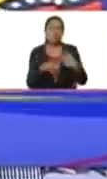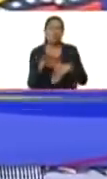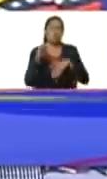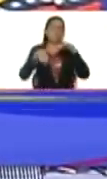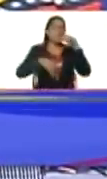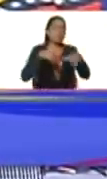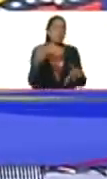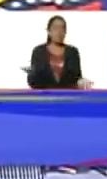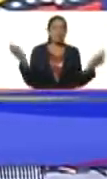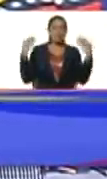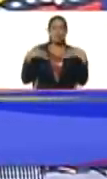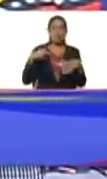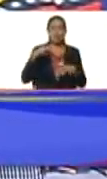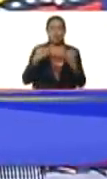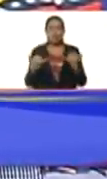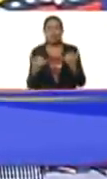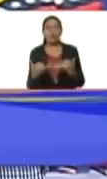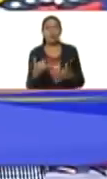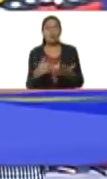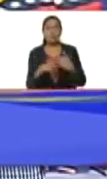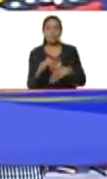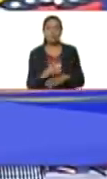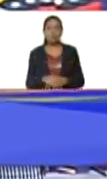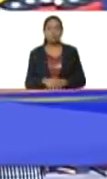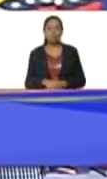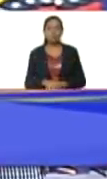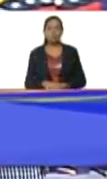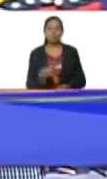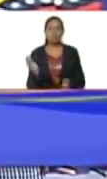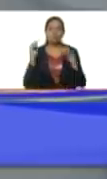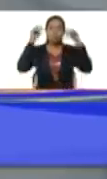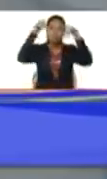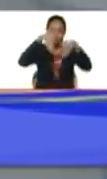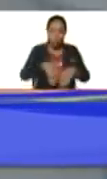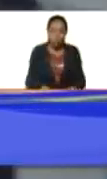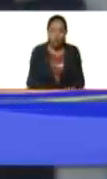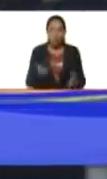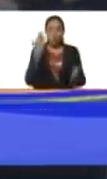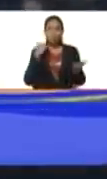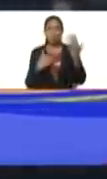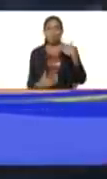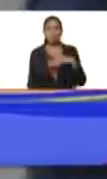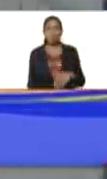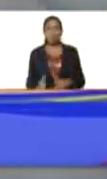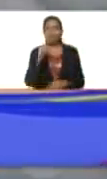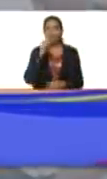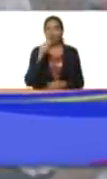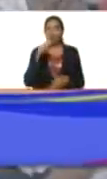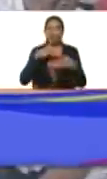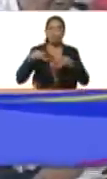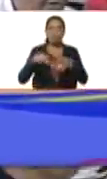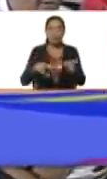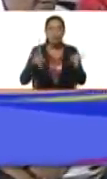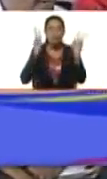al Ingenio, Cilia y yo, ahorita, a echarnos un chapuzón, a echarnos agüita de río y a